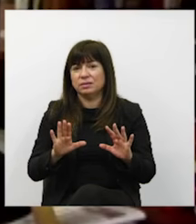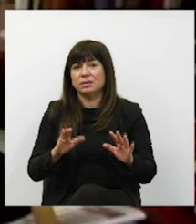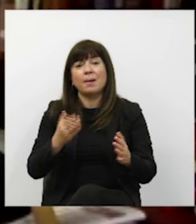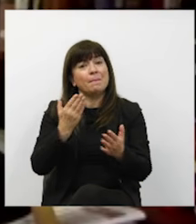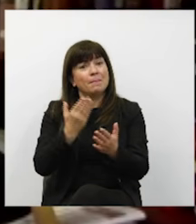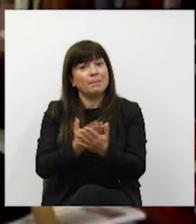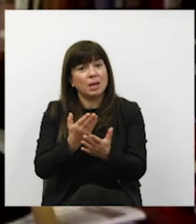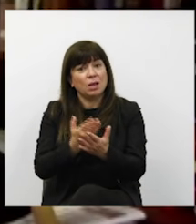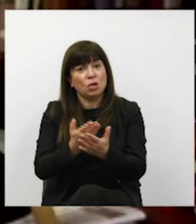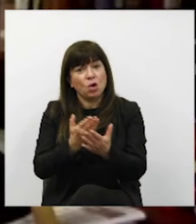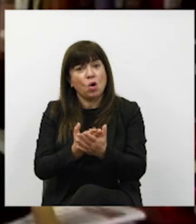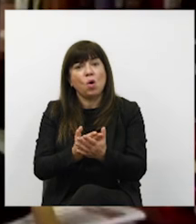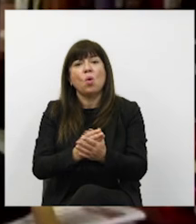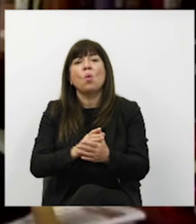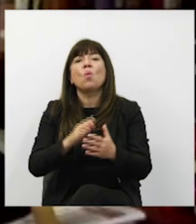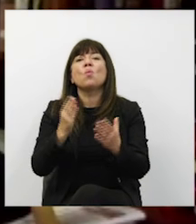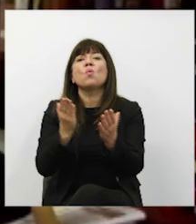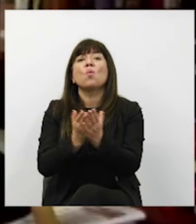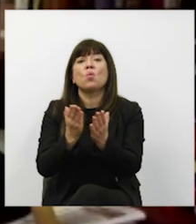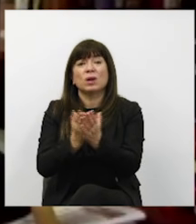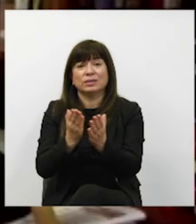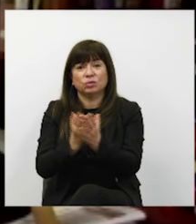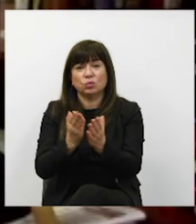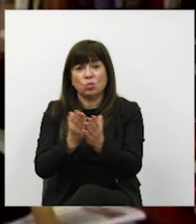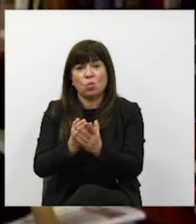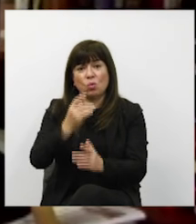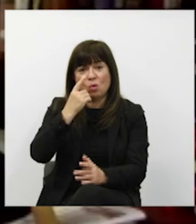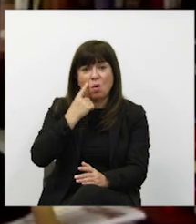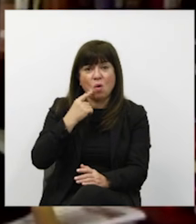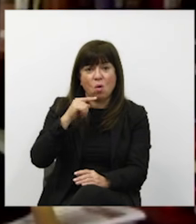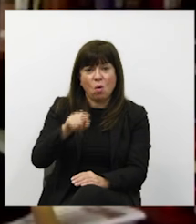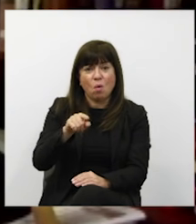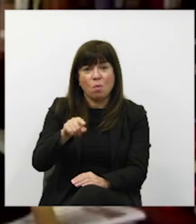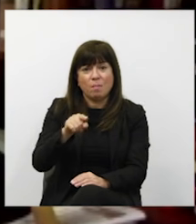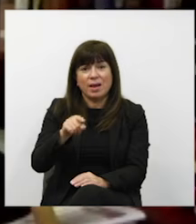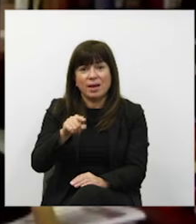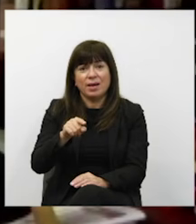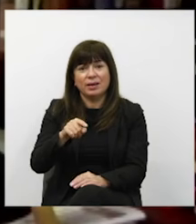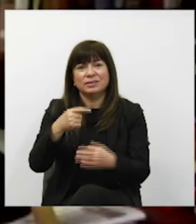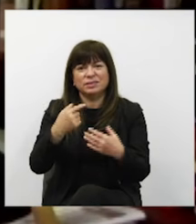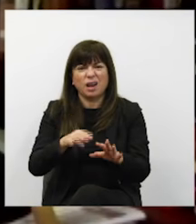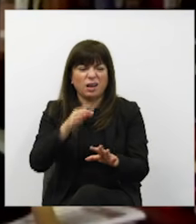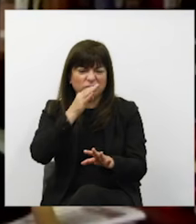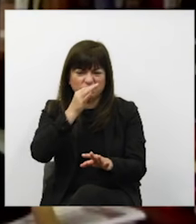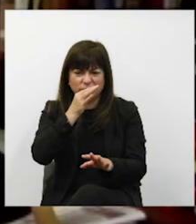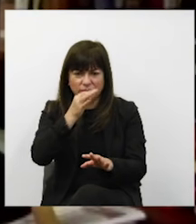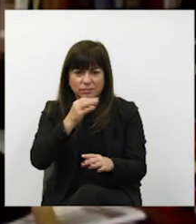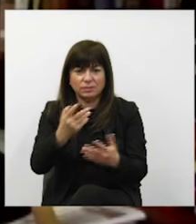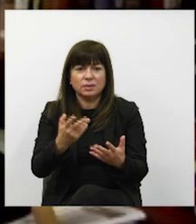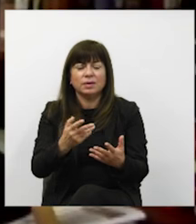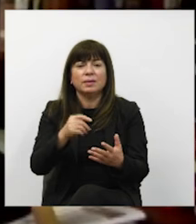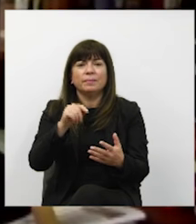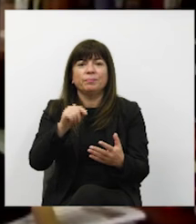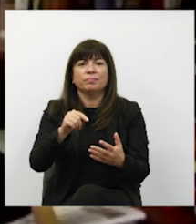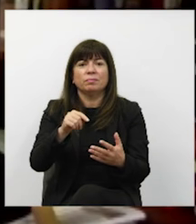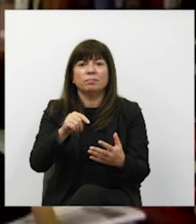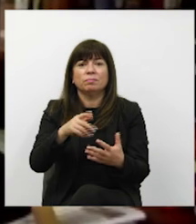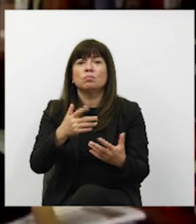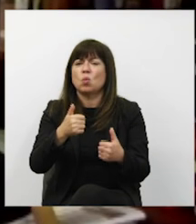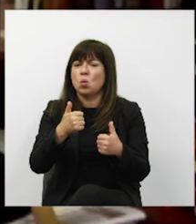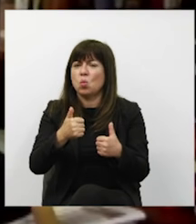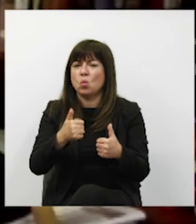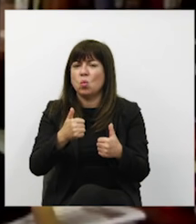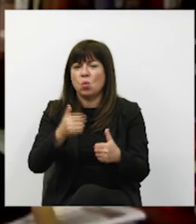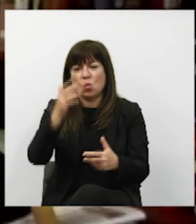estudio. Vittorio Corvo decidió convidar a Daron Acemoglu, que ya ha sido mencionado en este panel. Daron, que es brillante, fue a